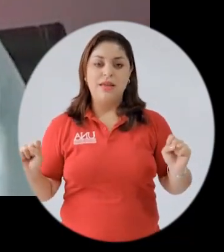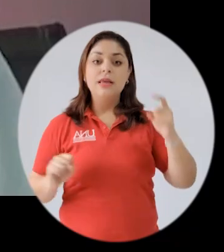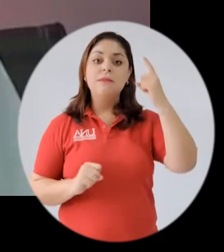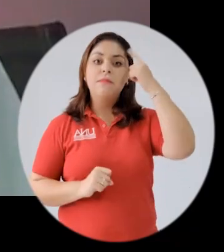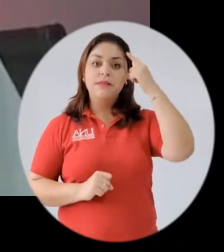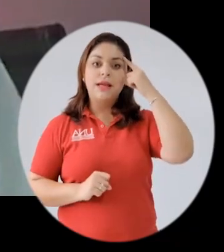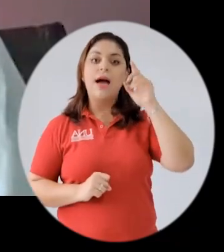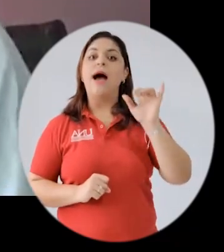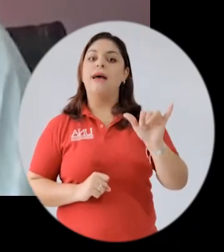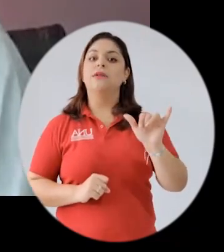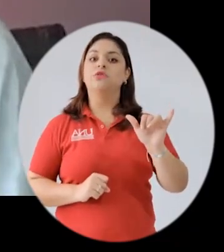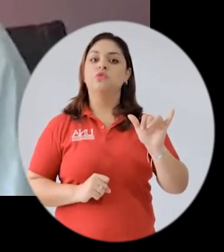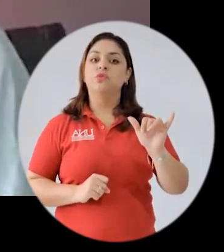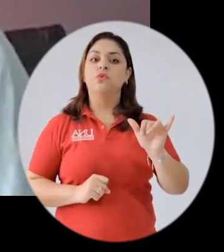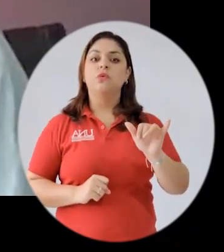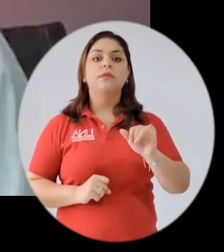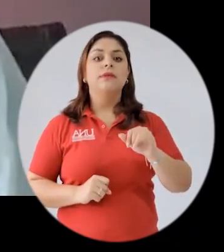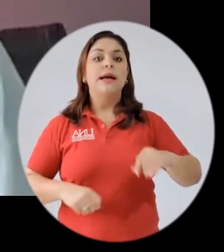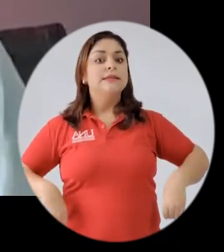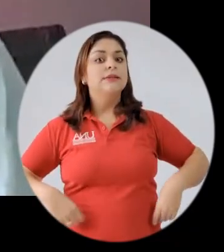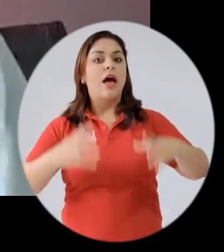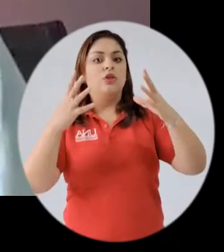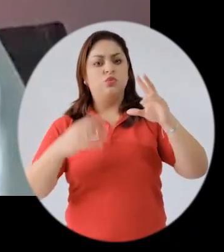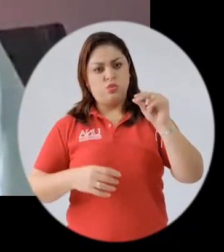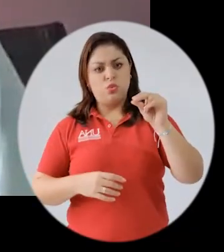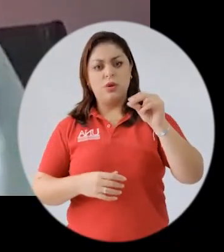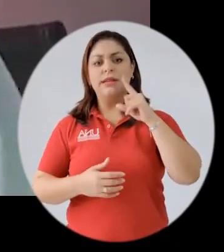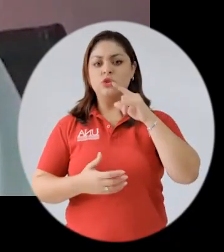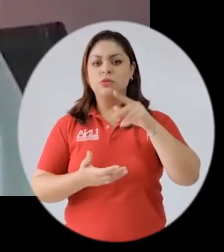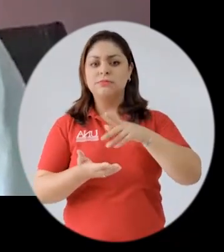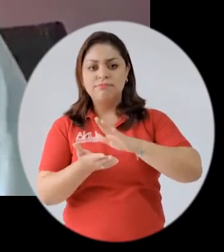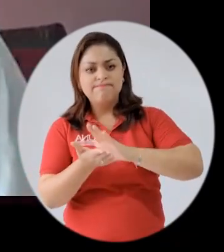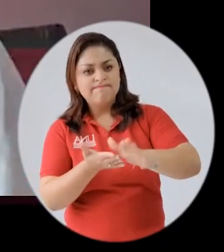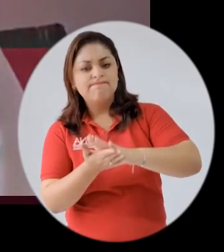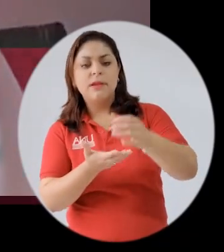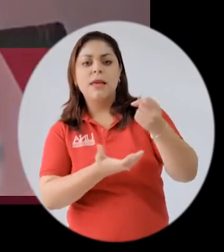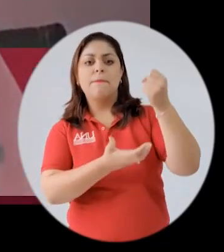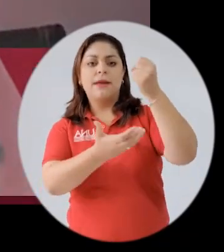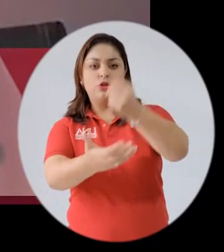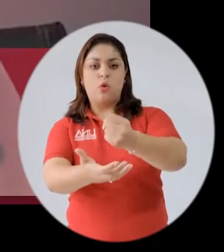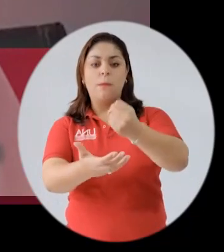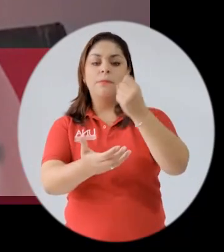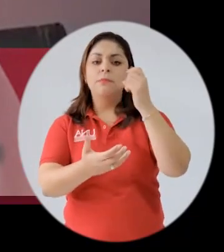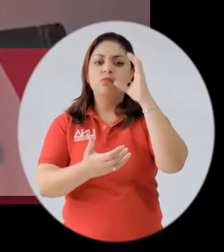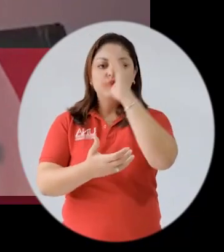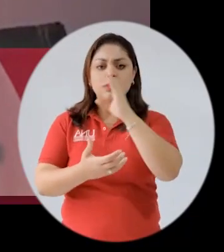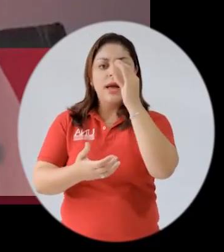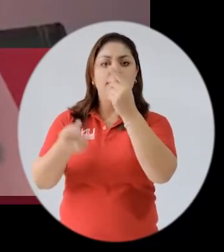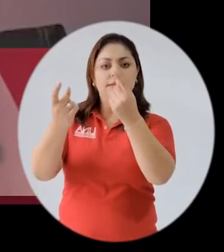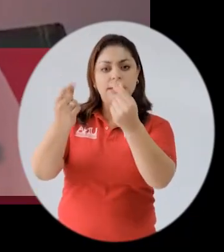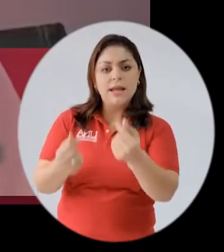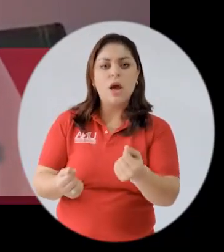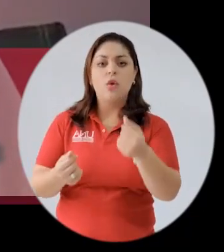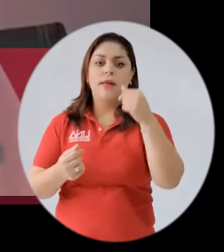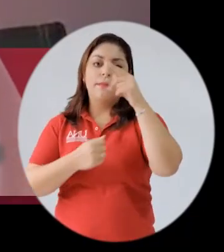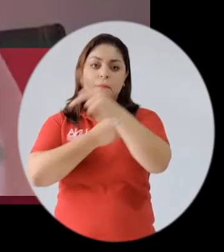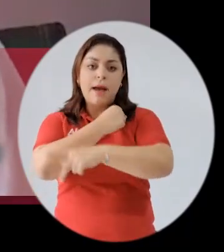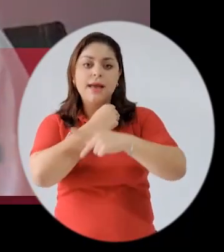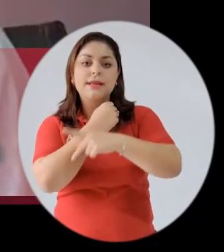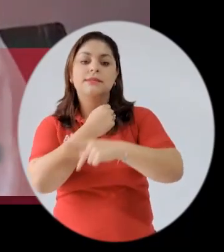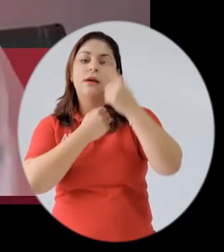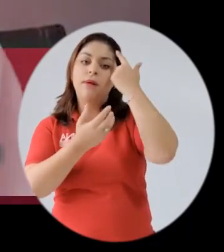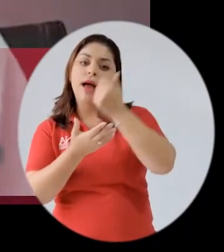que ver con la mejora de la red de cuidado y pues también tomar en cuenta estos datos en la discusión que se está llevando a cabo sobre la